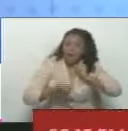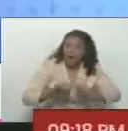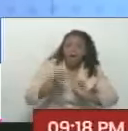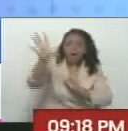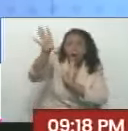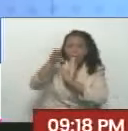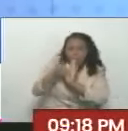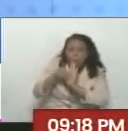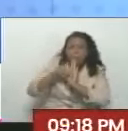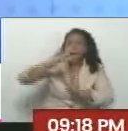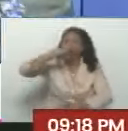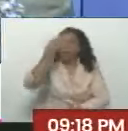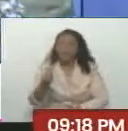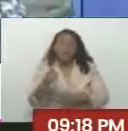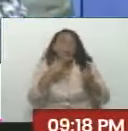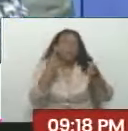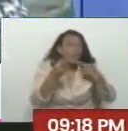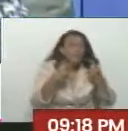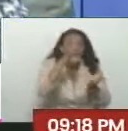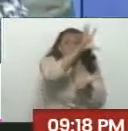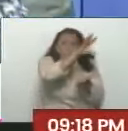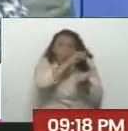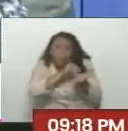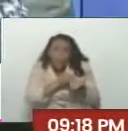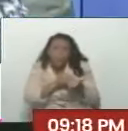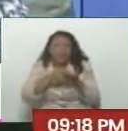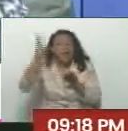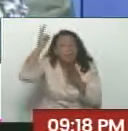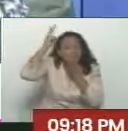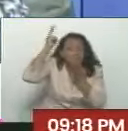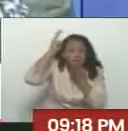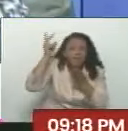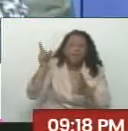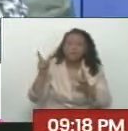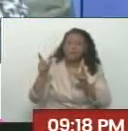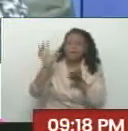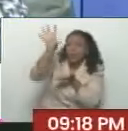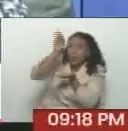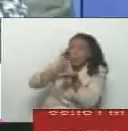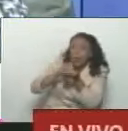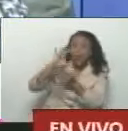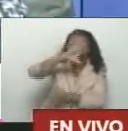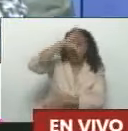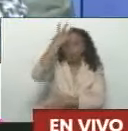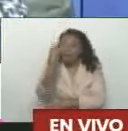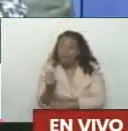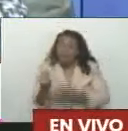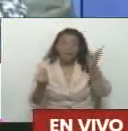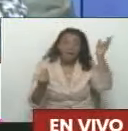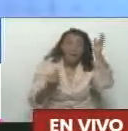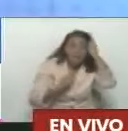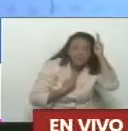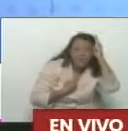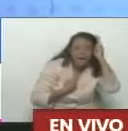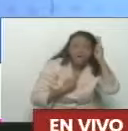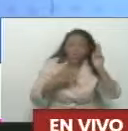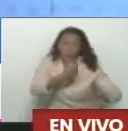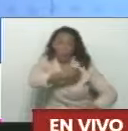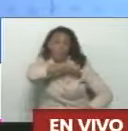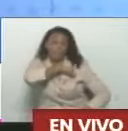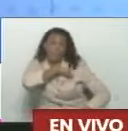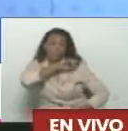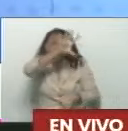nos acompaña, el colorido, que tiene mucho que ver con la parte indígena. Se combina lo africano, lo indígena, sí, lo